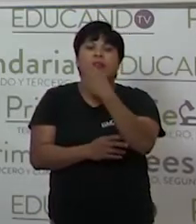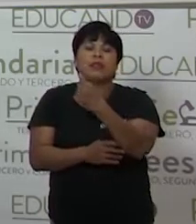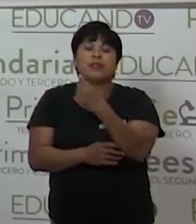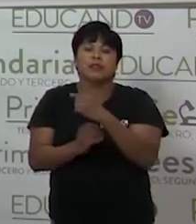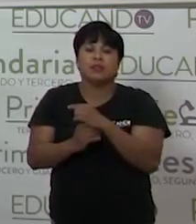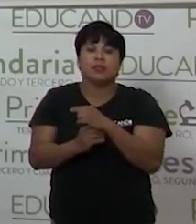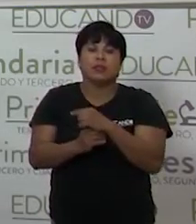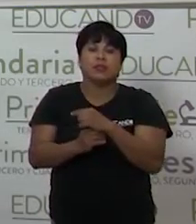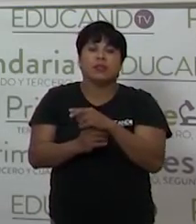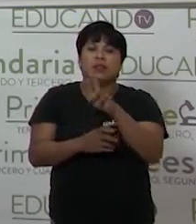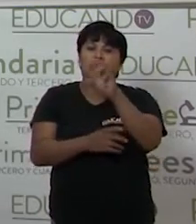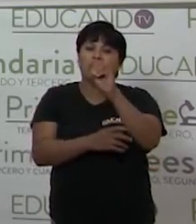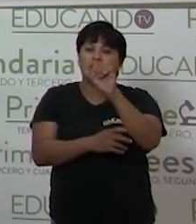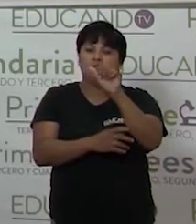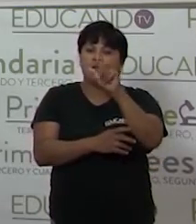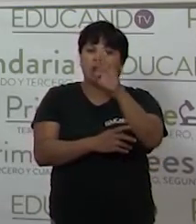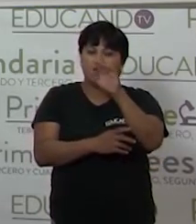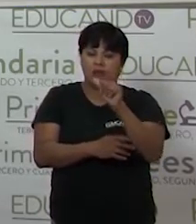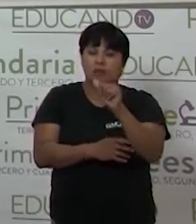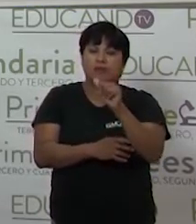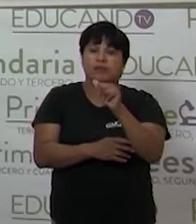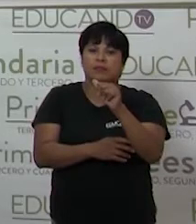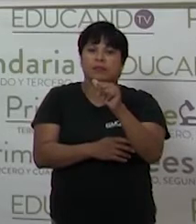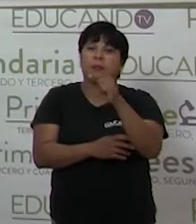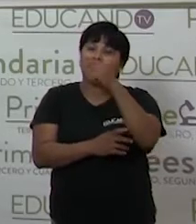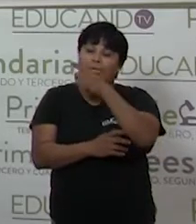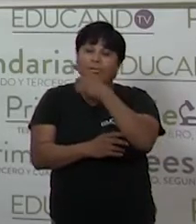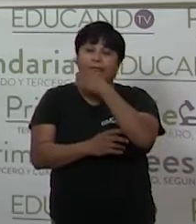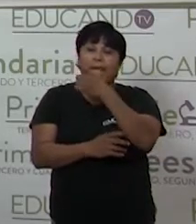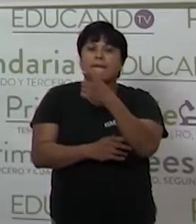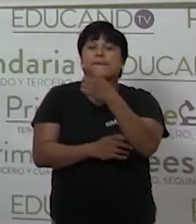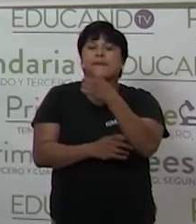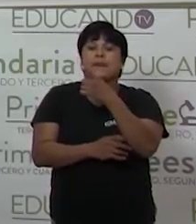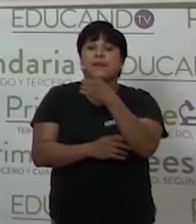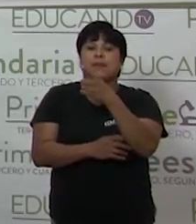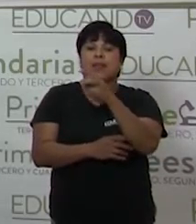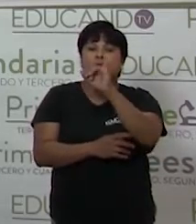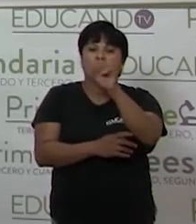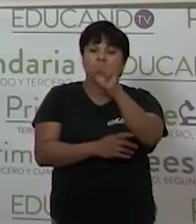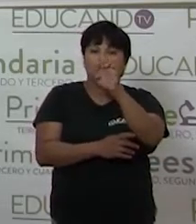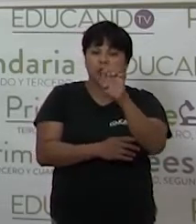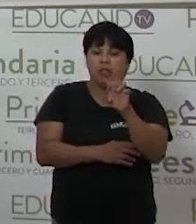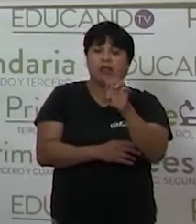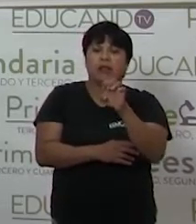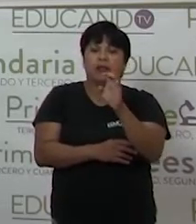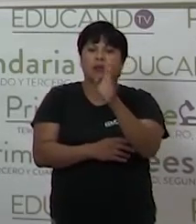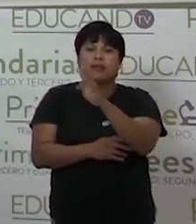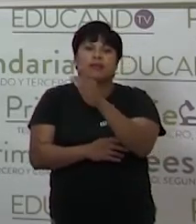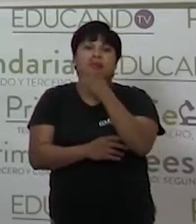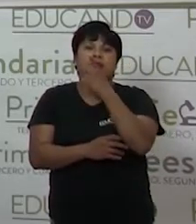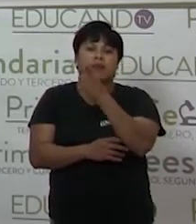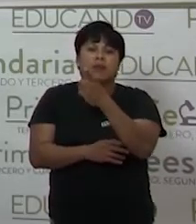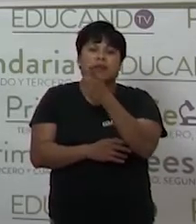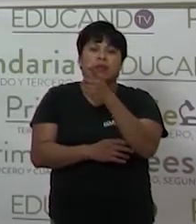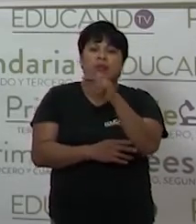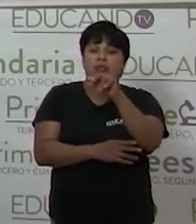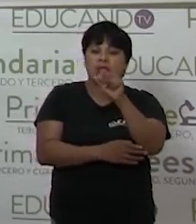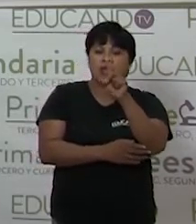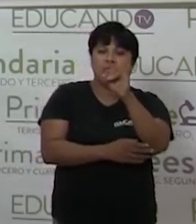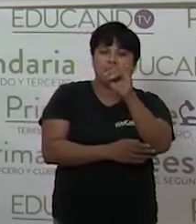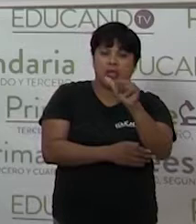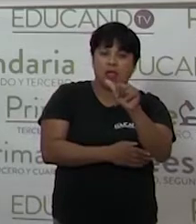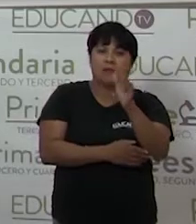aquí dice rosalba aquí dice jose aquí dice